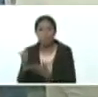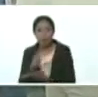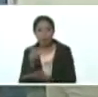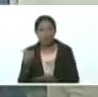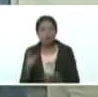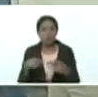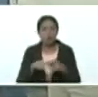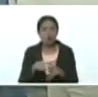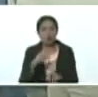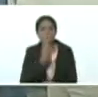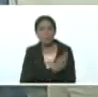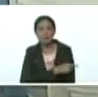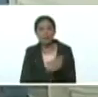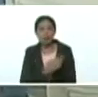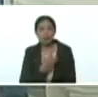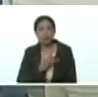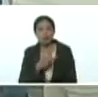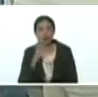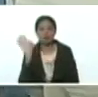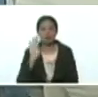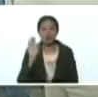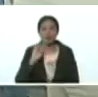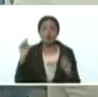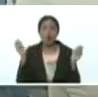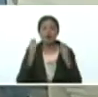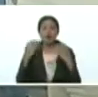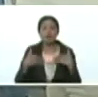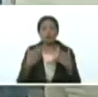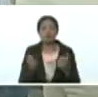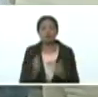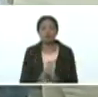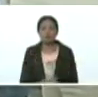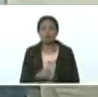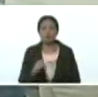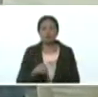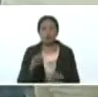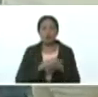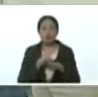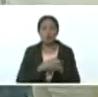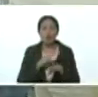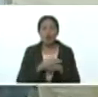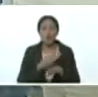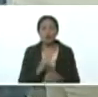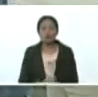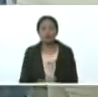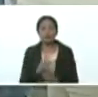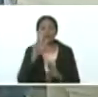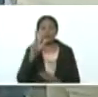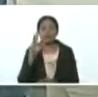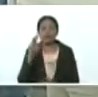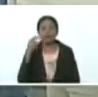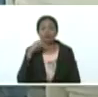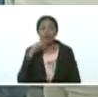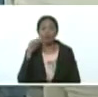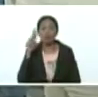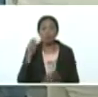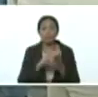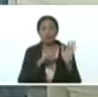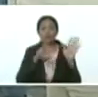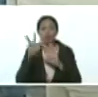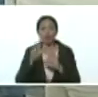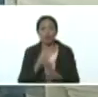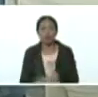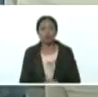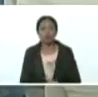Hospital Universitario de Caracas. Estamos en jornada de salud, hoy ya jueves 3 de octubre, 2019, una guarapa,